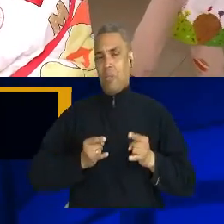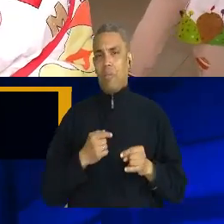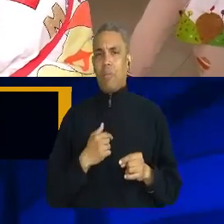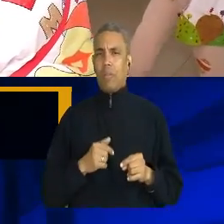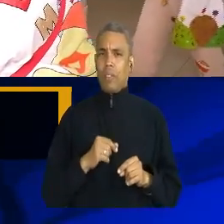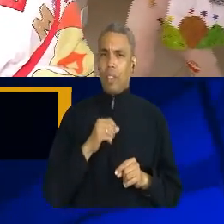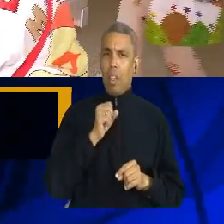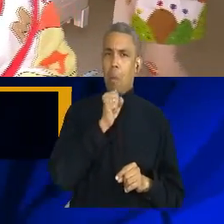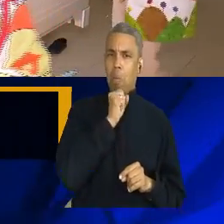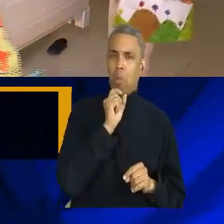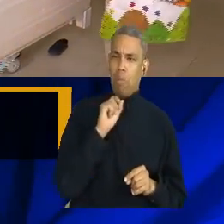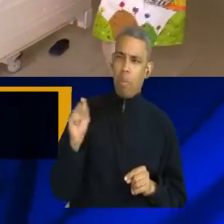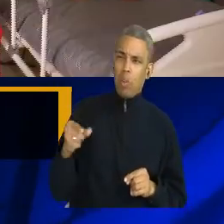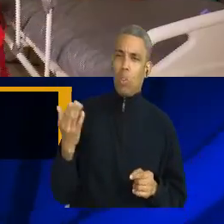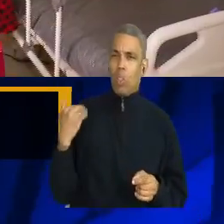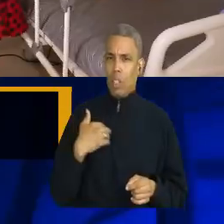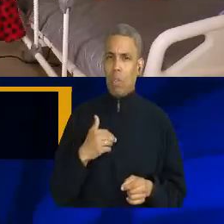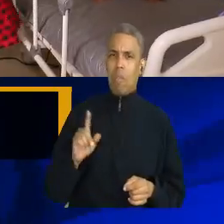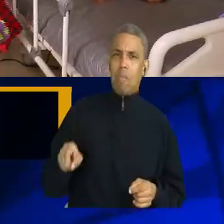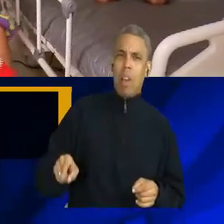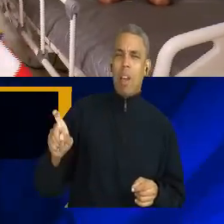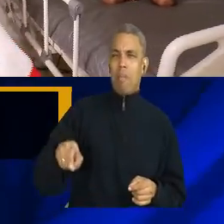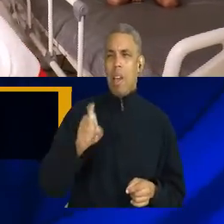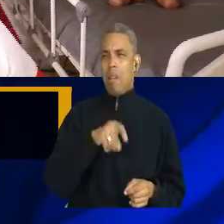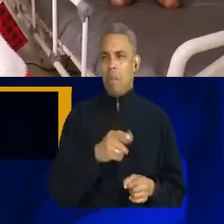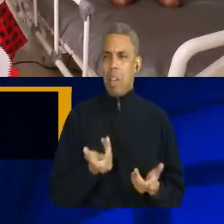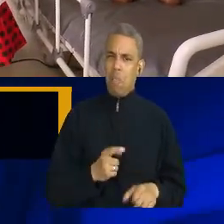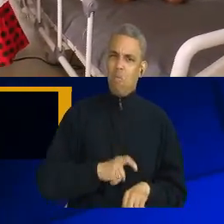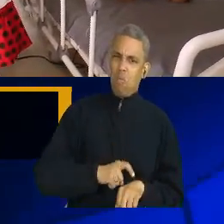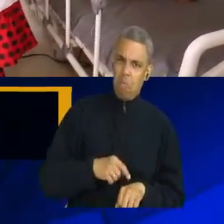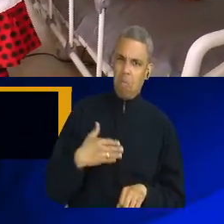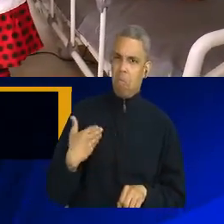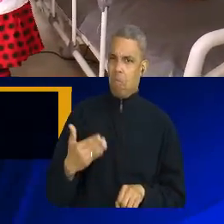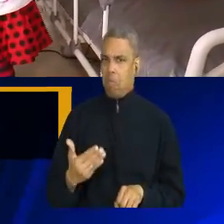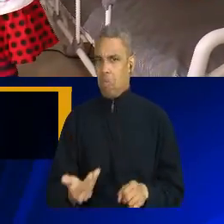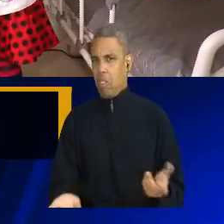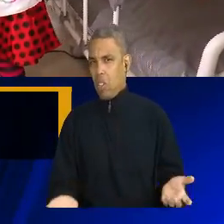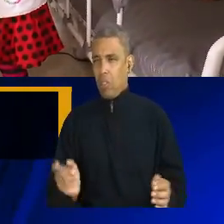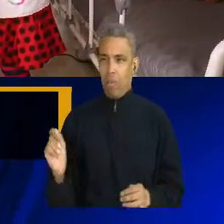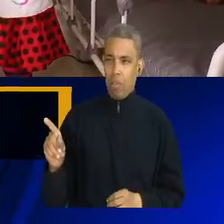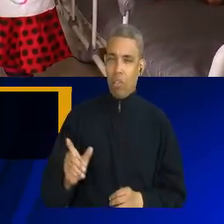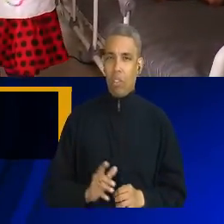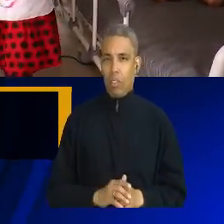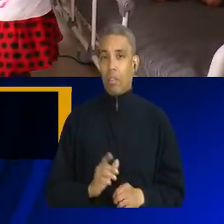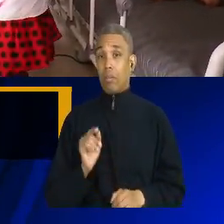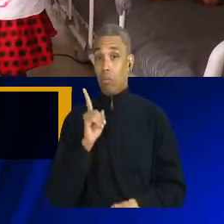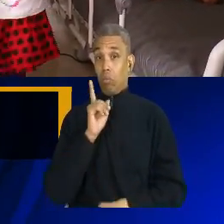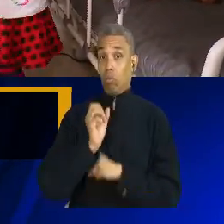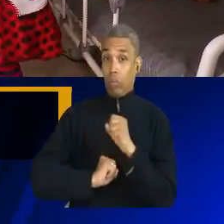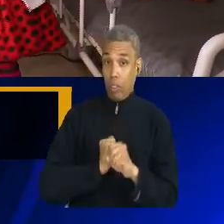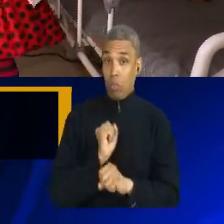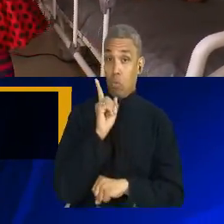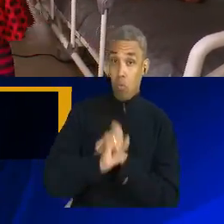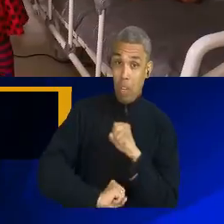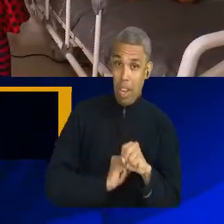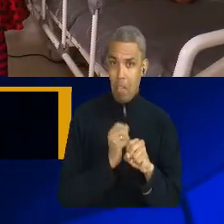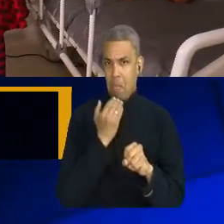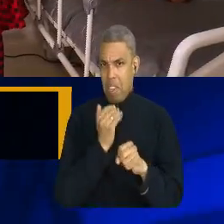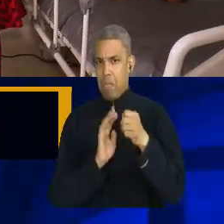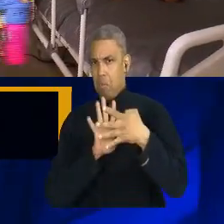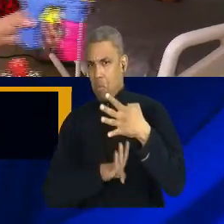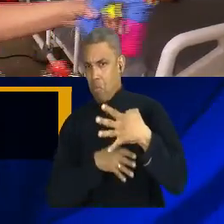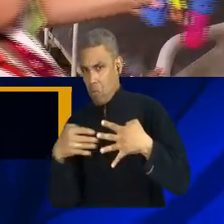cuando llegan a estos centros de salud, a estos centros asistenciales? Sí, nosotros tenemos un cronograma anual y a medida que por lo menos Barranca ya